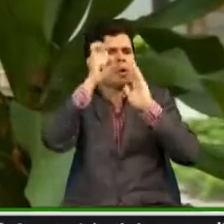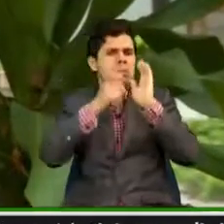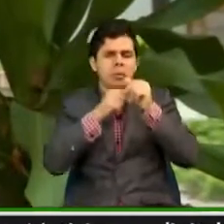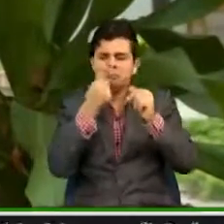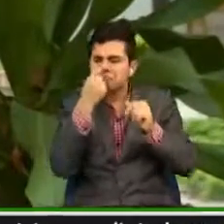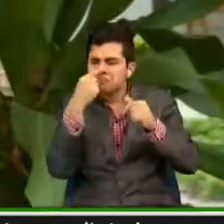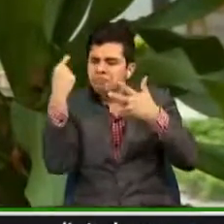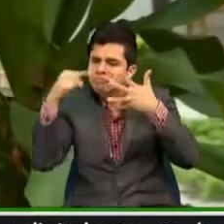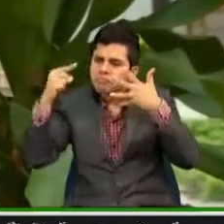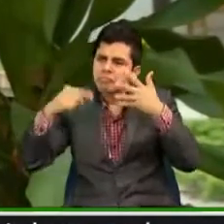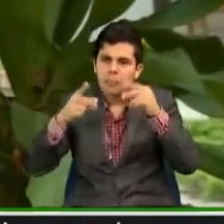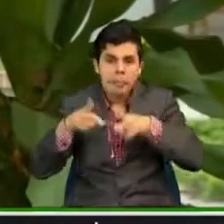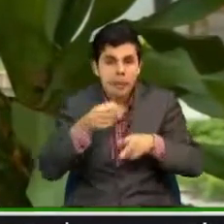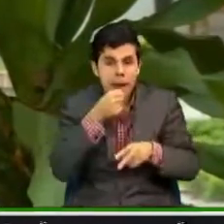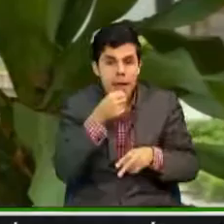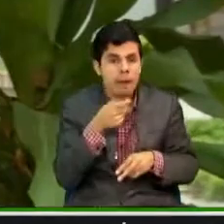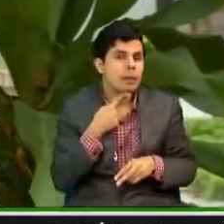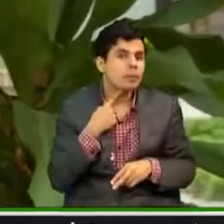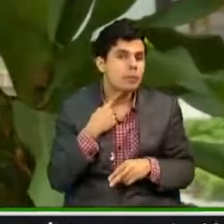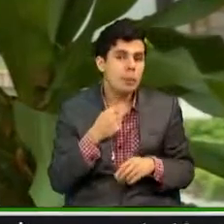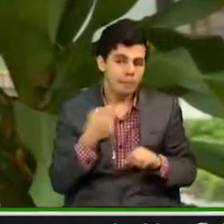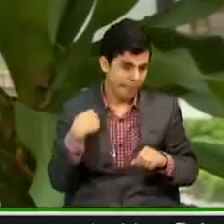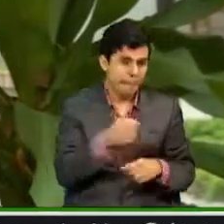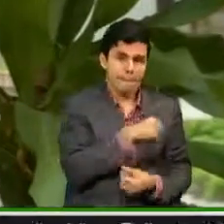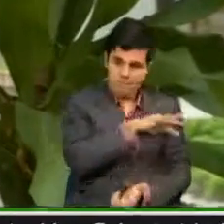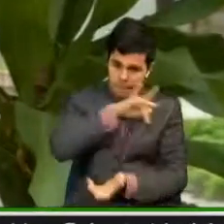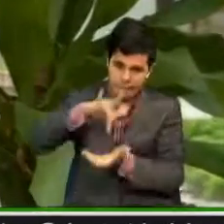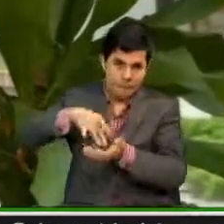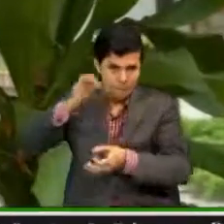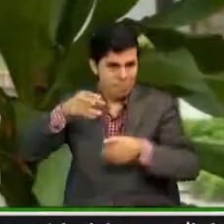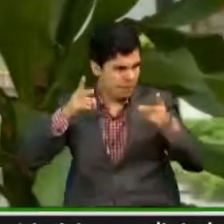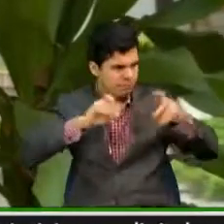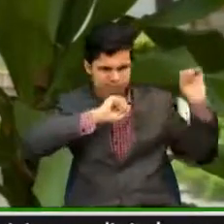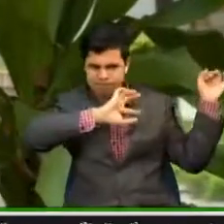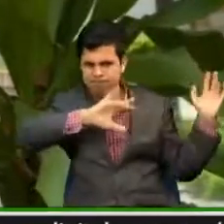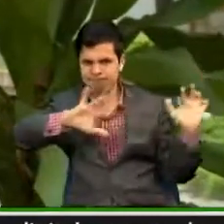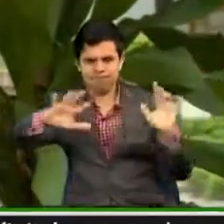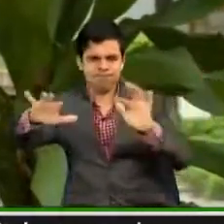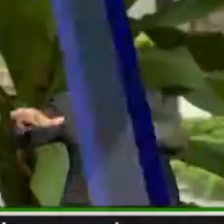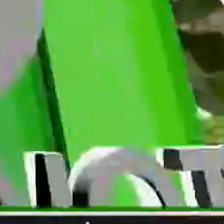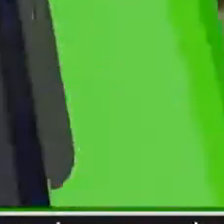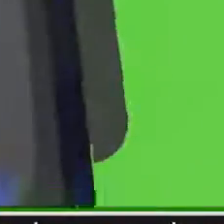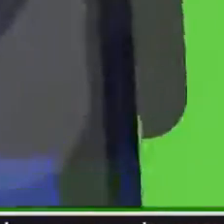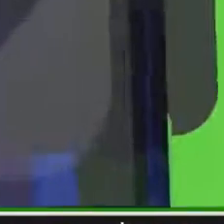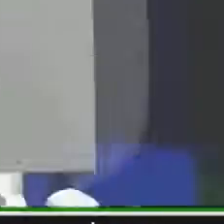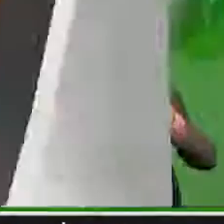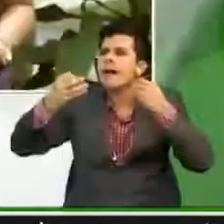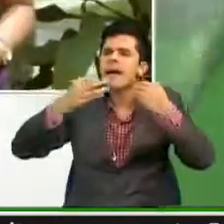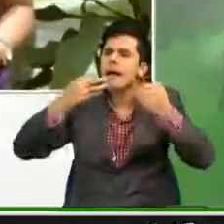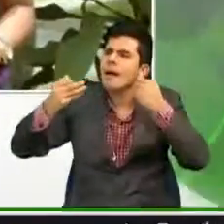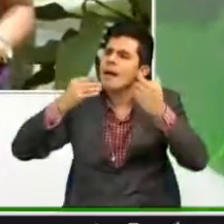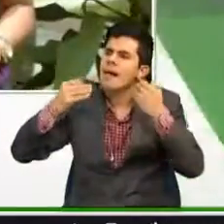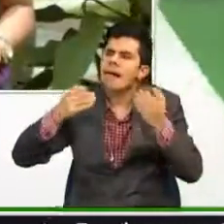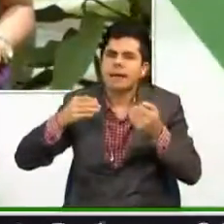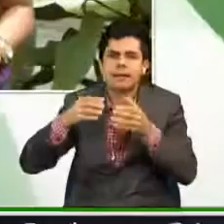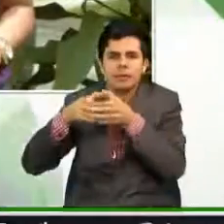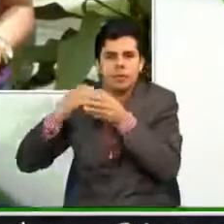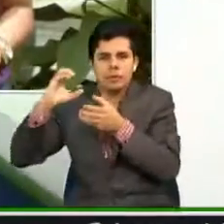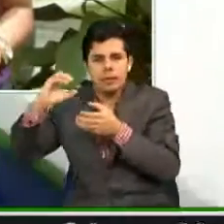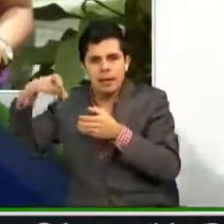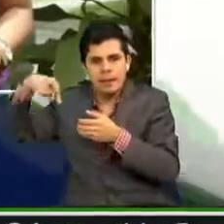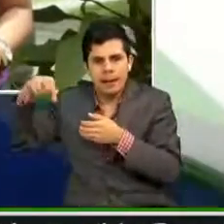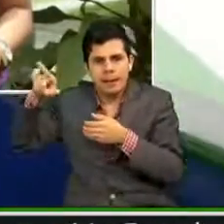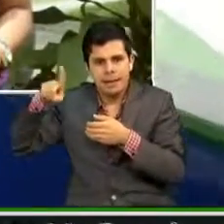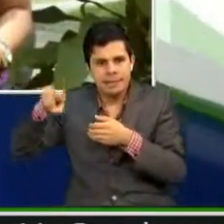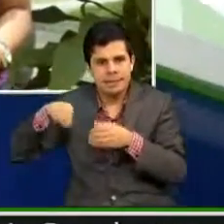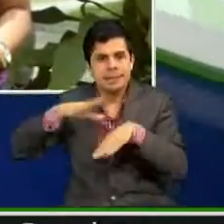gustos de todos los periodistas que pues deberemos asistir masivamente a esta convocatoria que ha elevado la cps en su